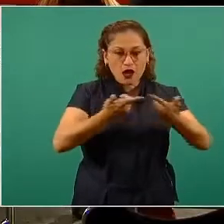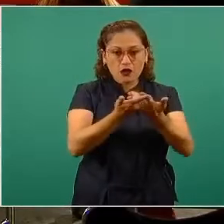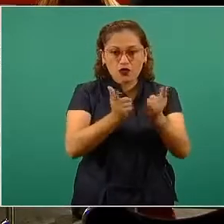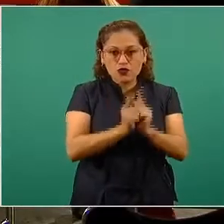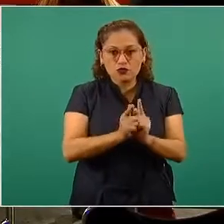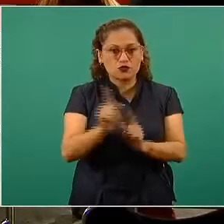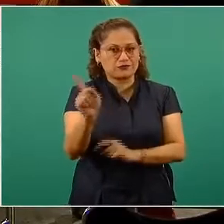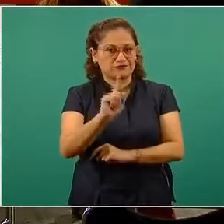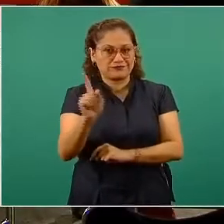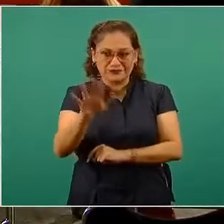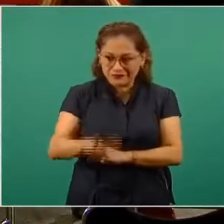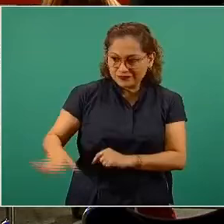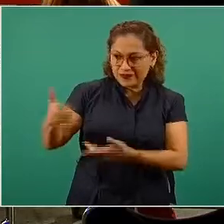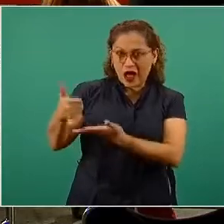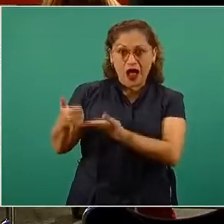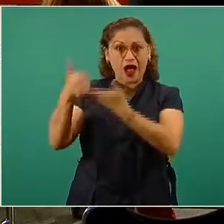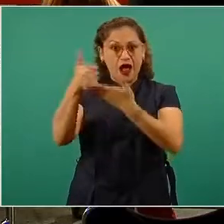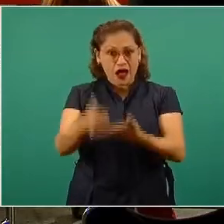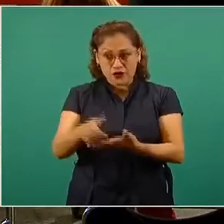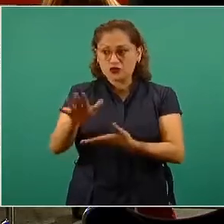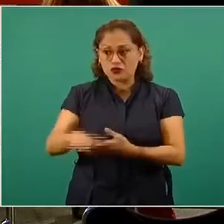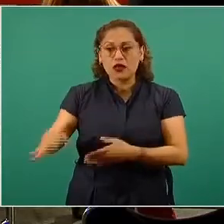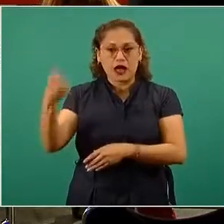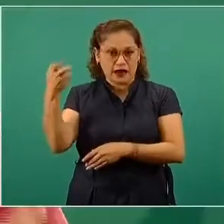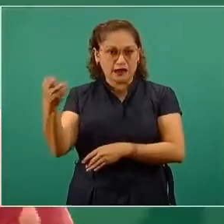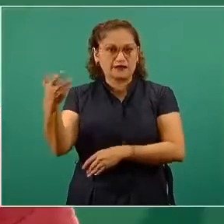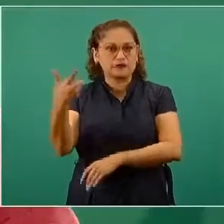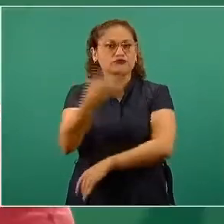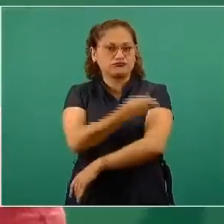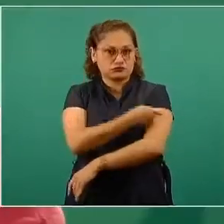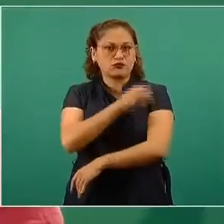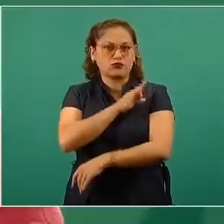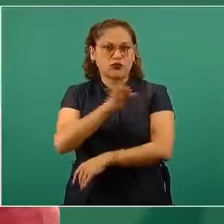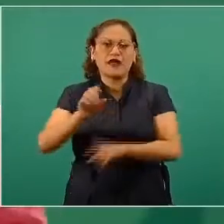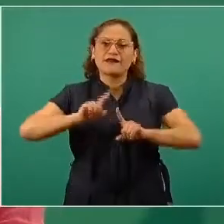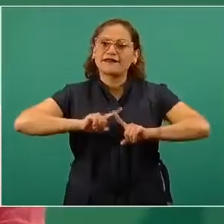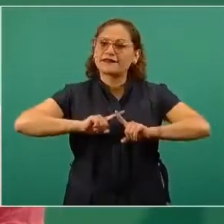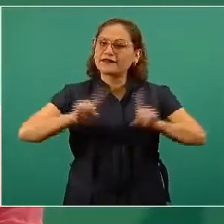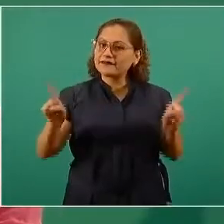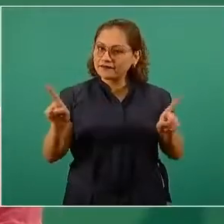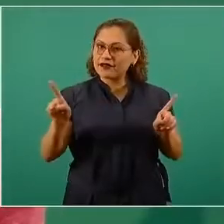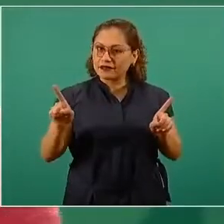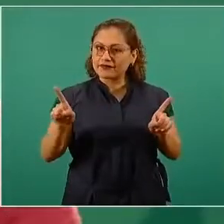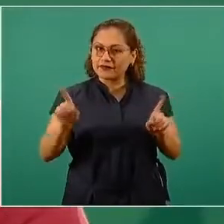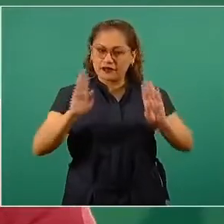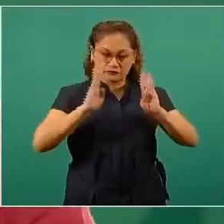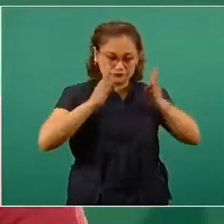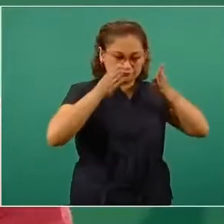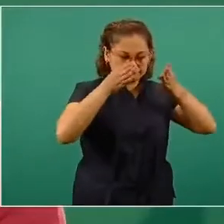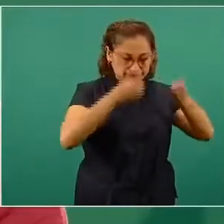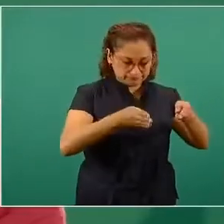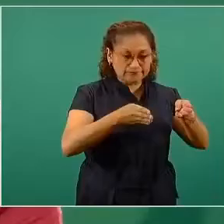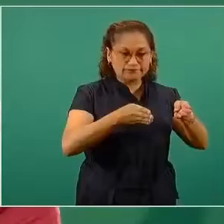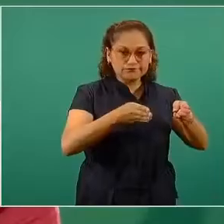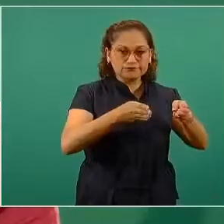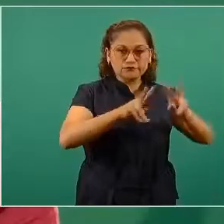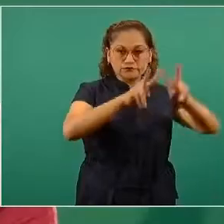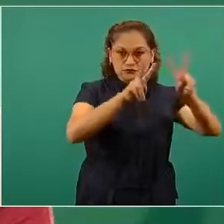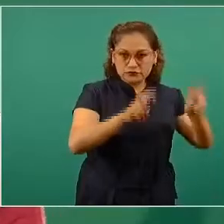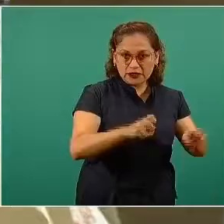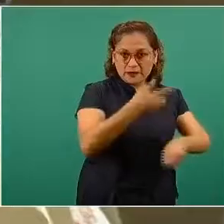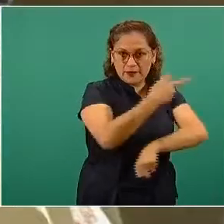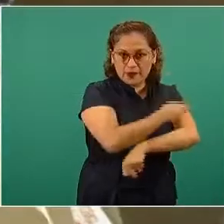voluntario, etcétera, etcétera. Esos son los vacunadores. Distinto es de las poblaciones blanco de vacunación, que son las que estamos